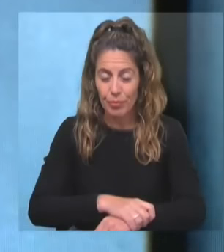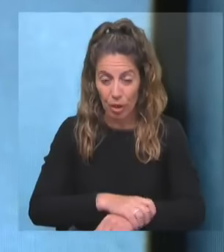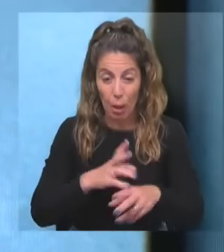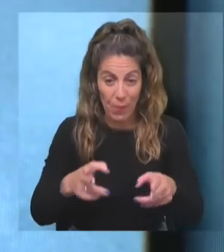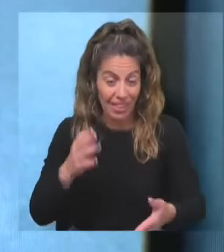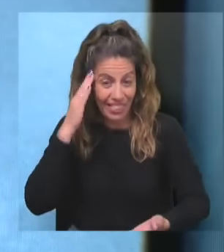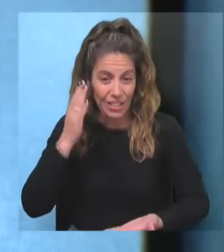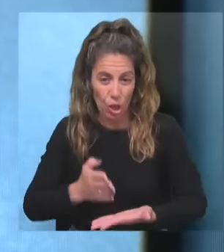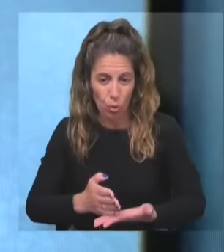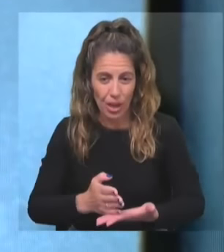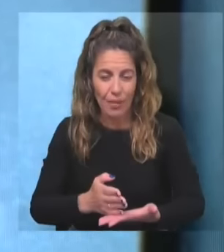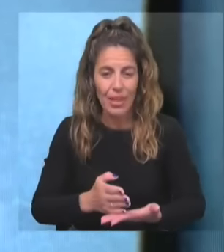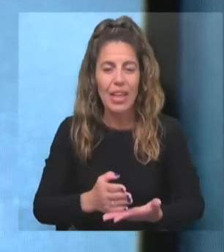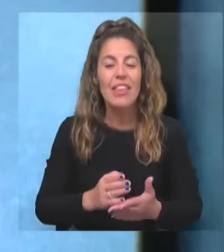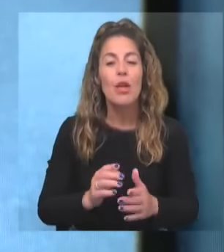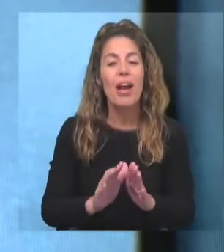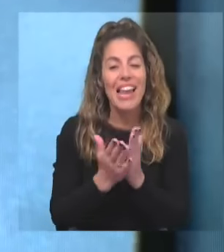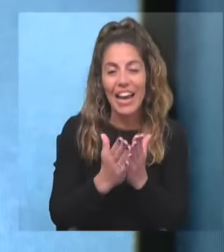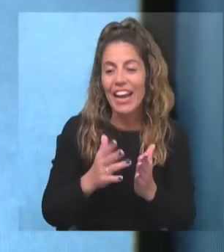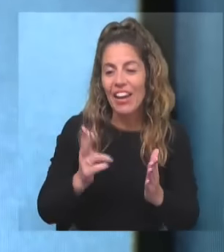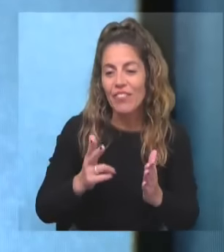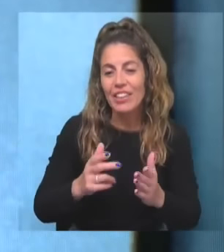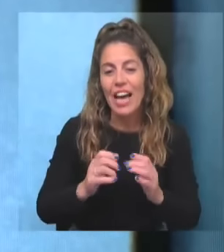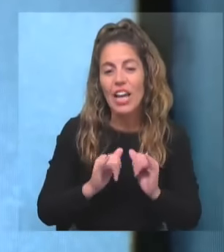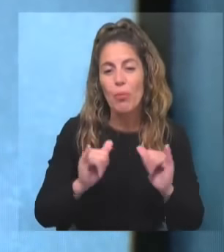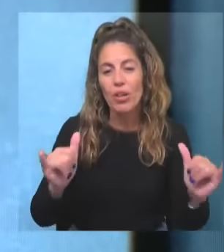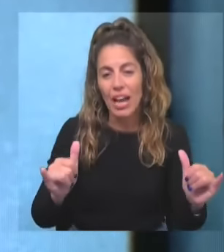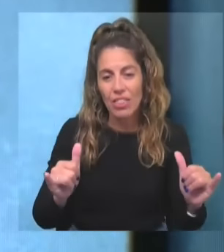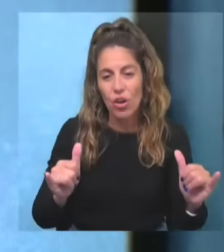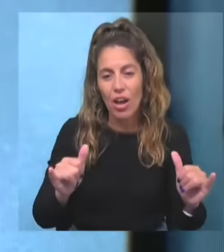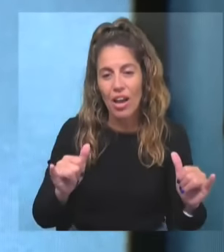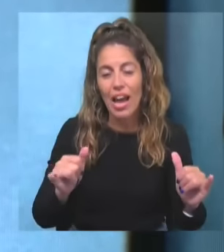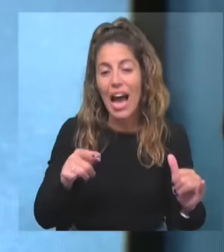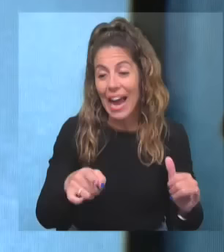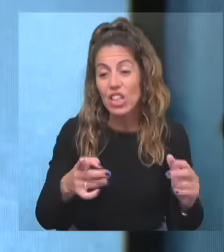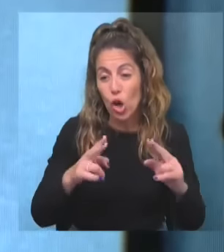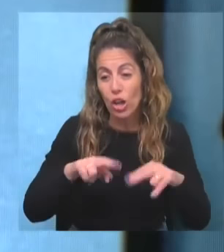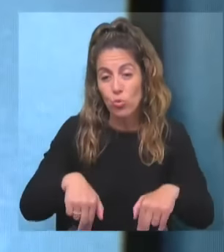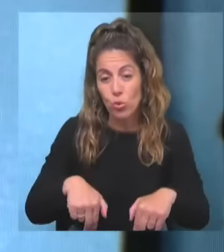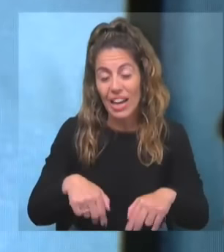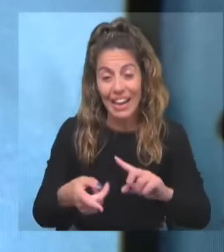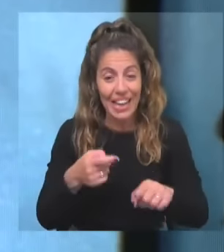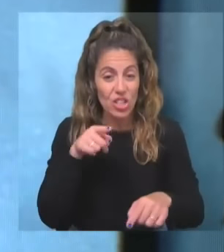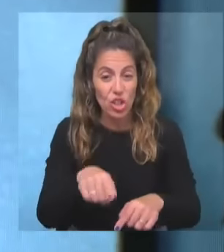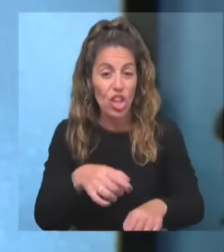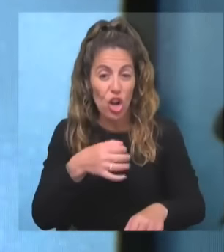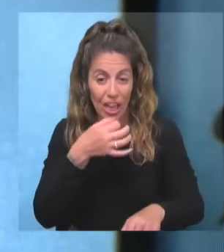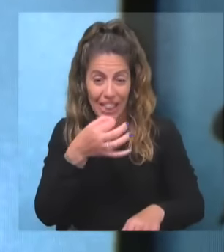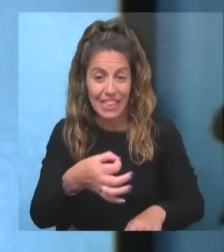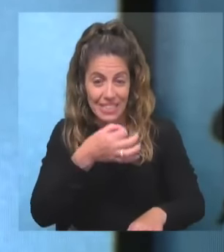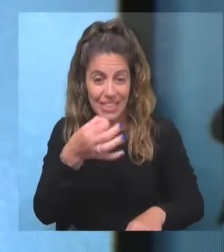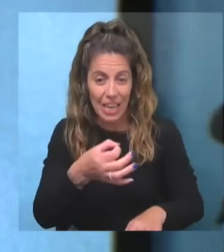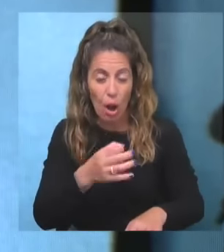A nosotros la revista que publicamos la homilía entera nos clausuran en función de esa homilía. Era una denuncia de todo lo que